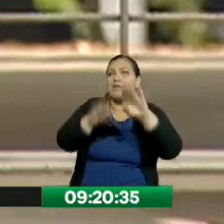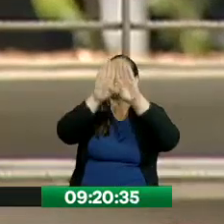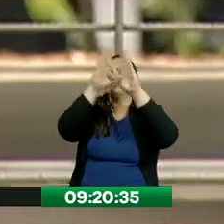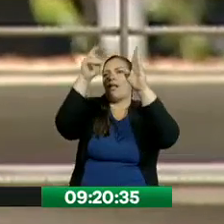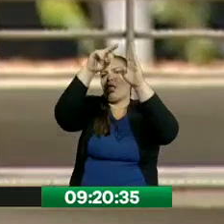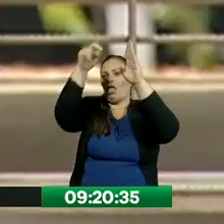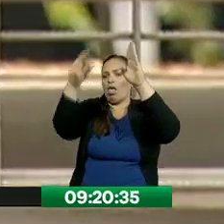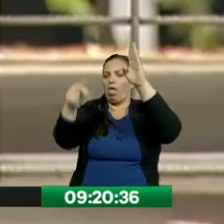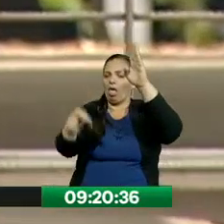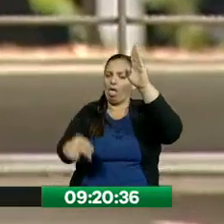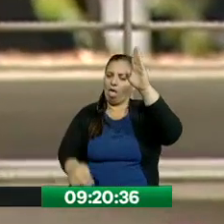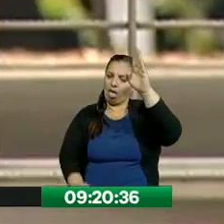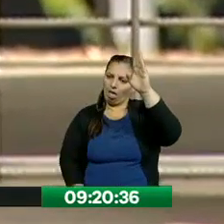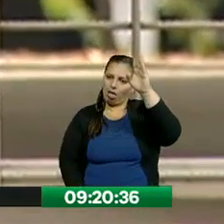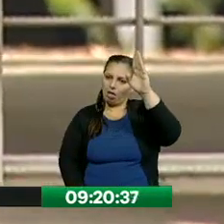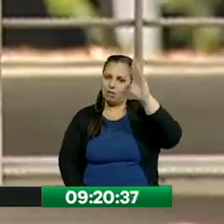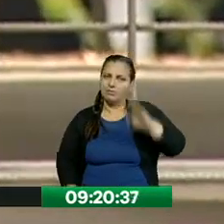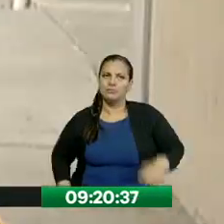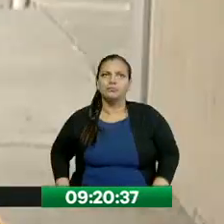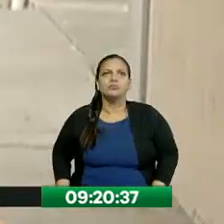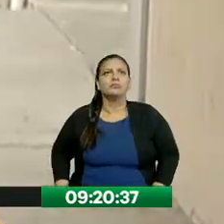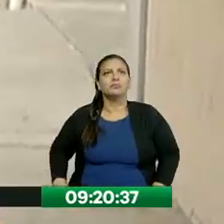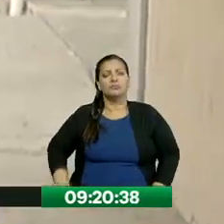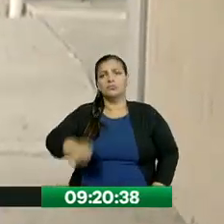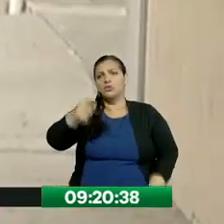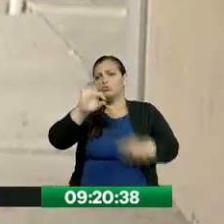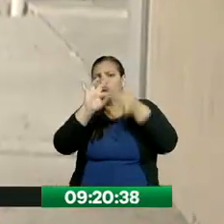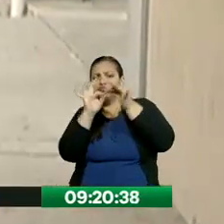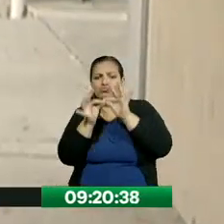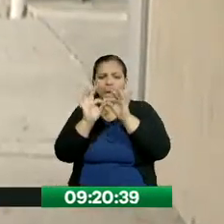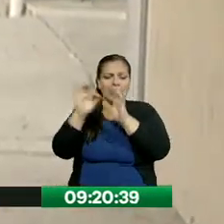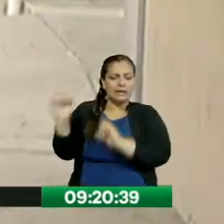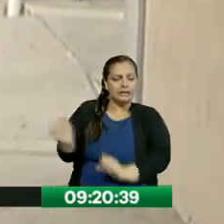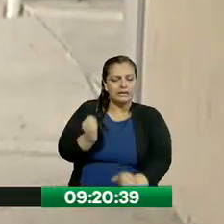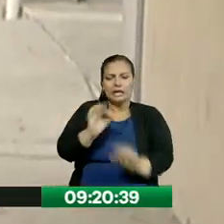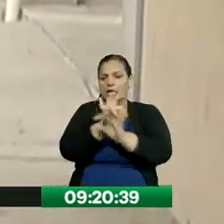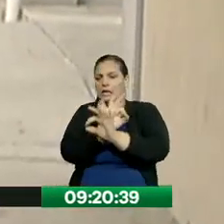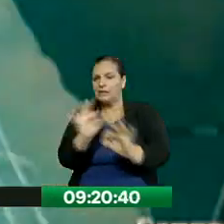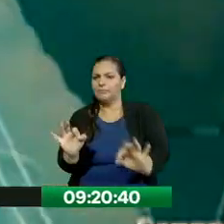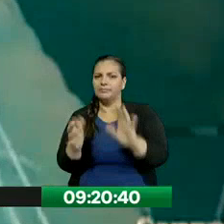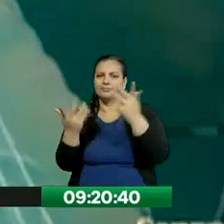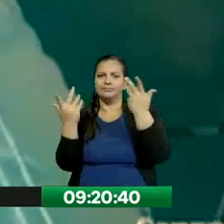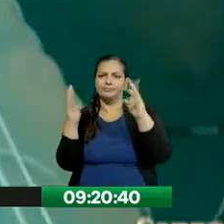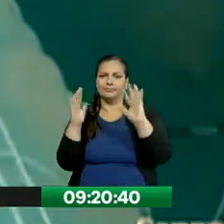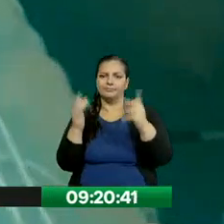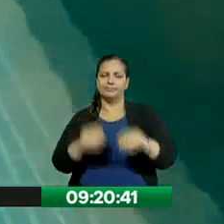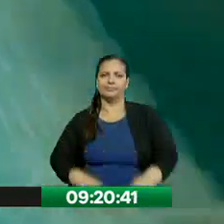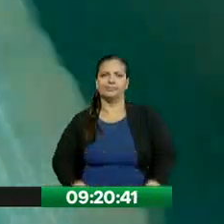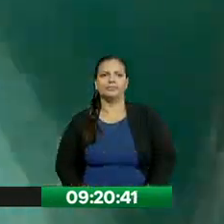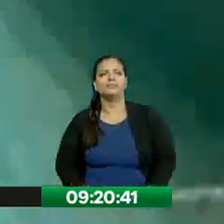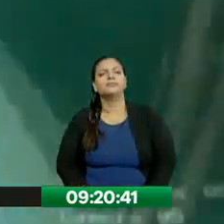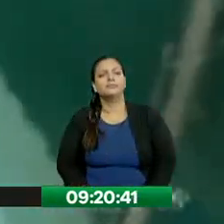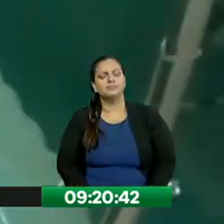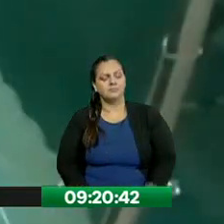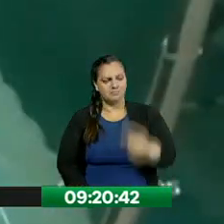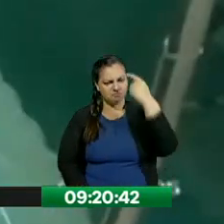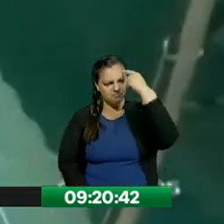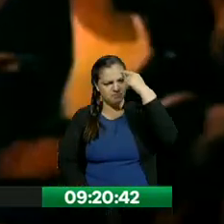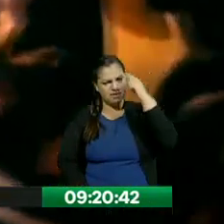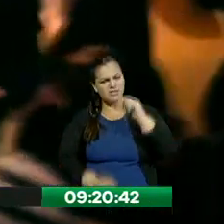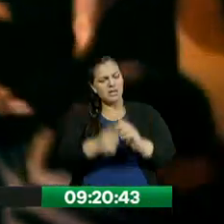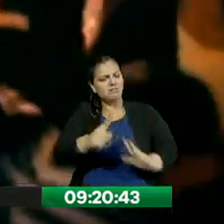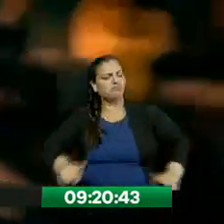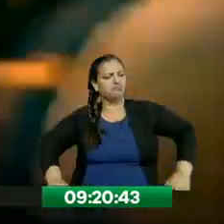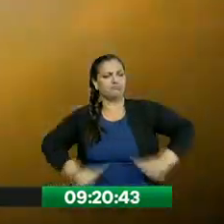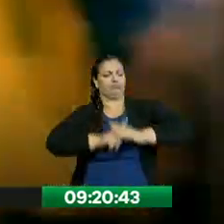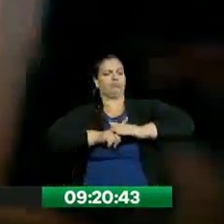lugar. Mejoren, le den mantenimiento, más organización. Ante eventuales sismos o incendios, los